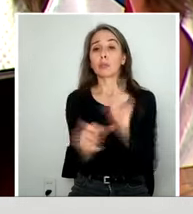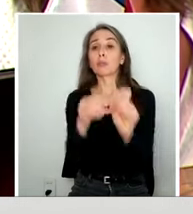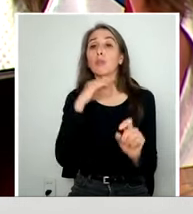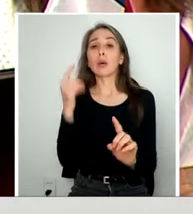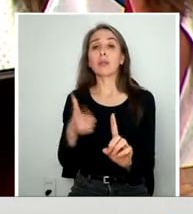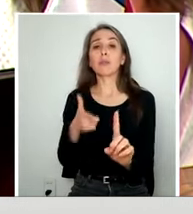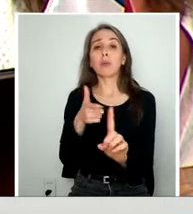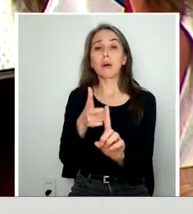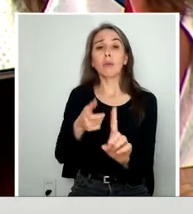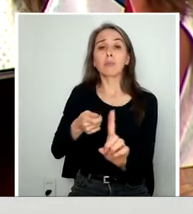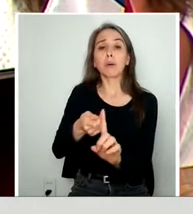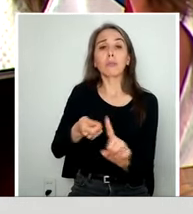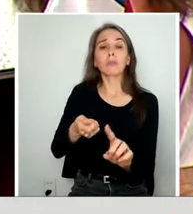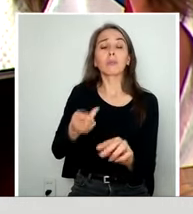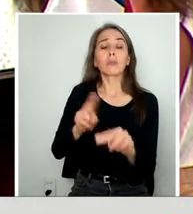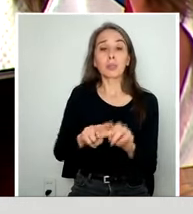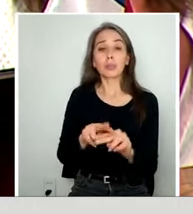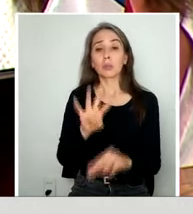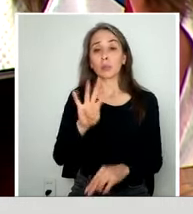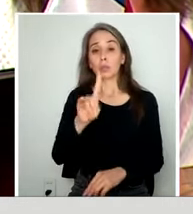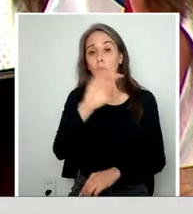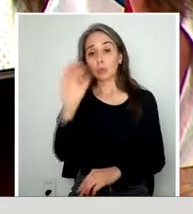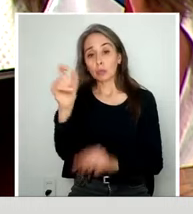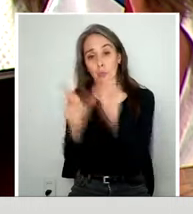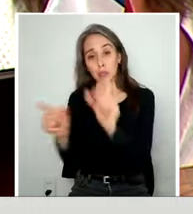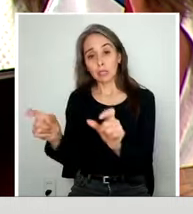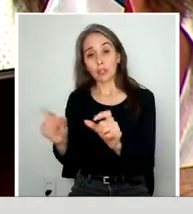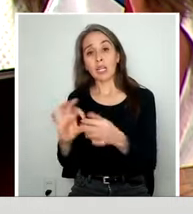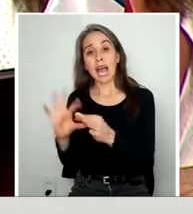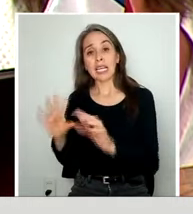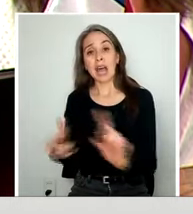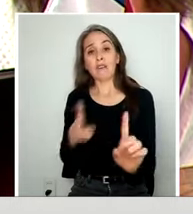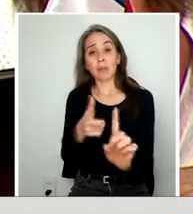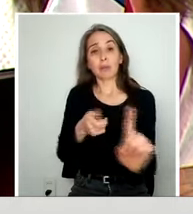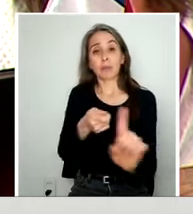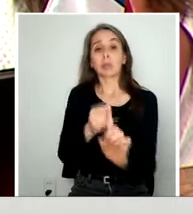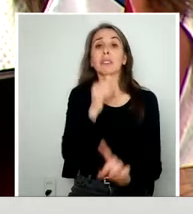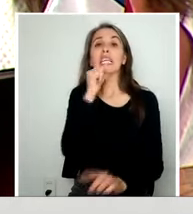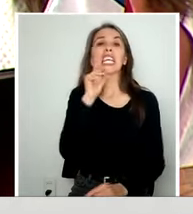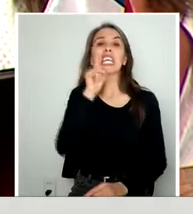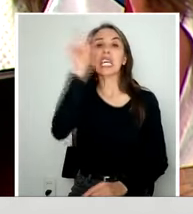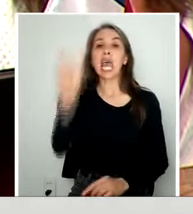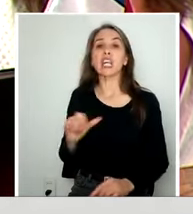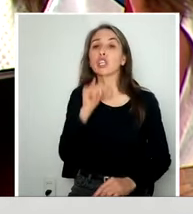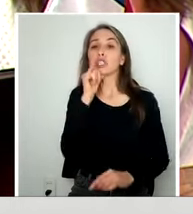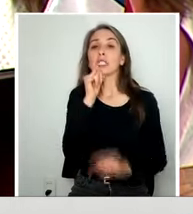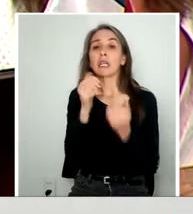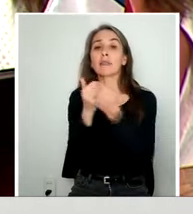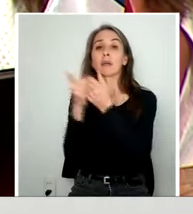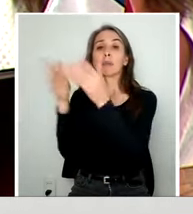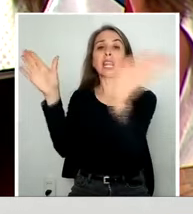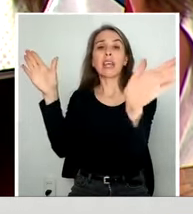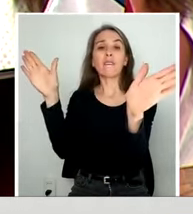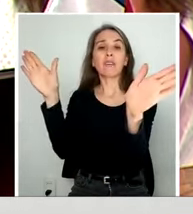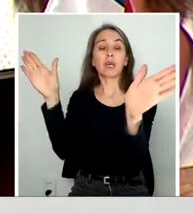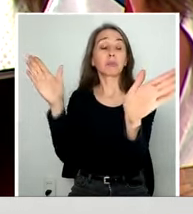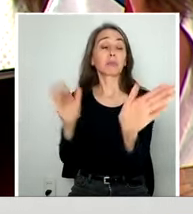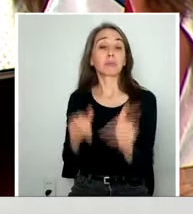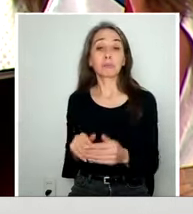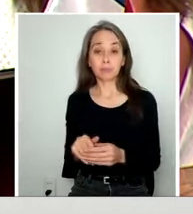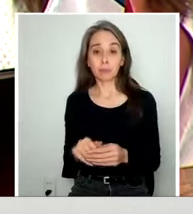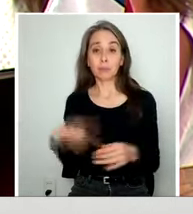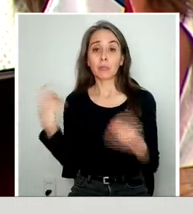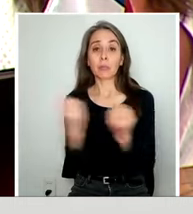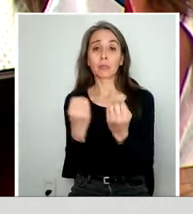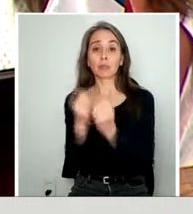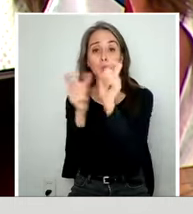41% de los criminales que han cometido este grave delito son desconocidos o sea están en plena libertad decenas de criminales